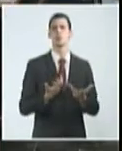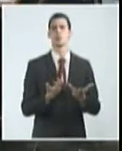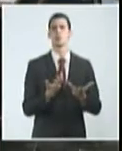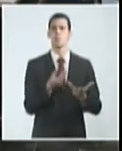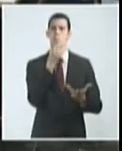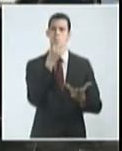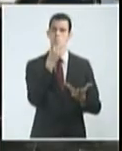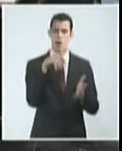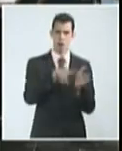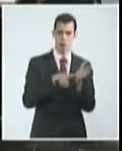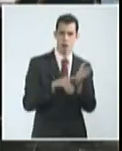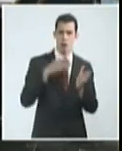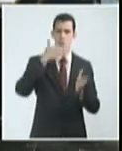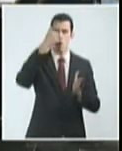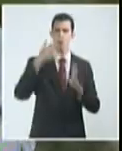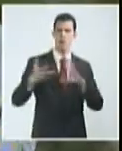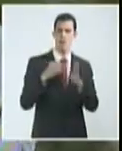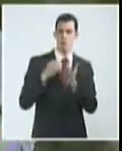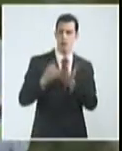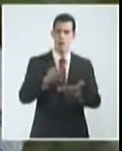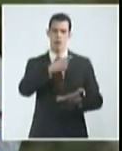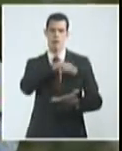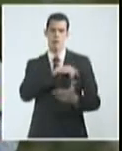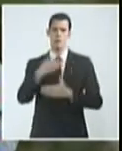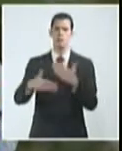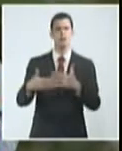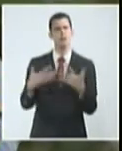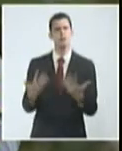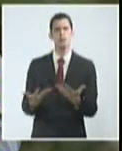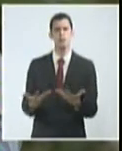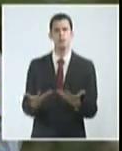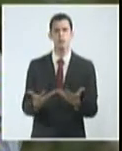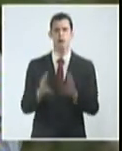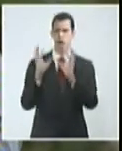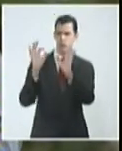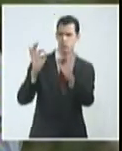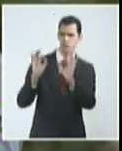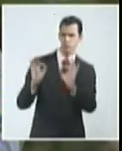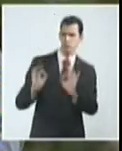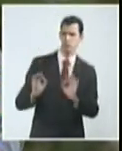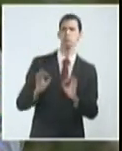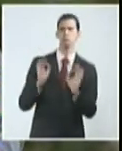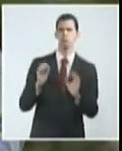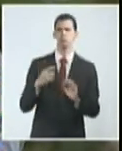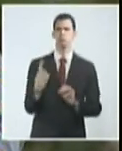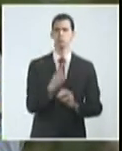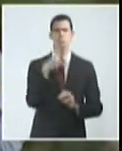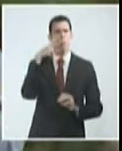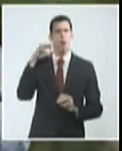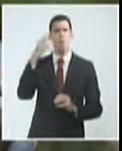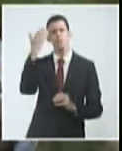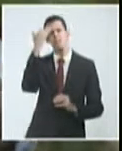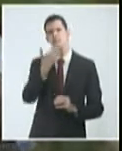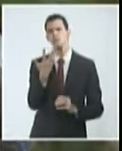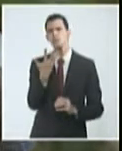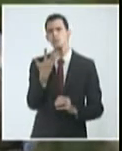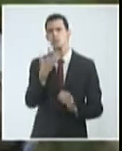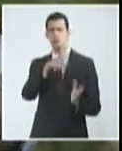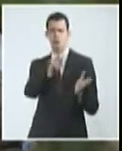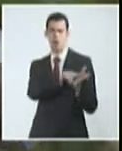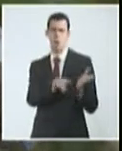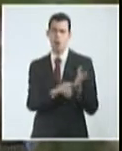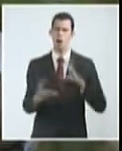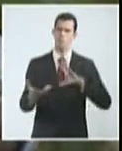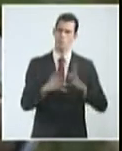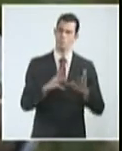que ellos plantearon los hemos incorporado en el proceso para llegar al Código de las Familias. Fíjense que fue una versión,